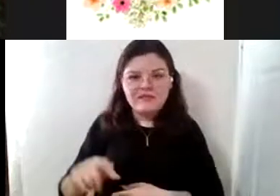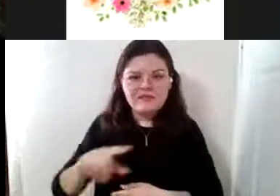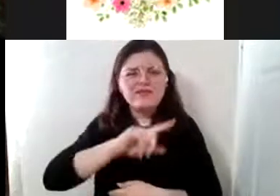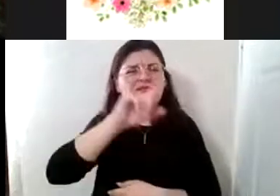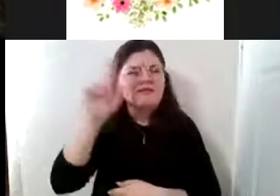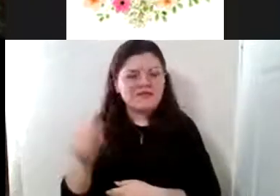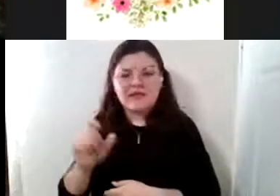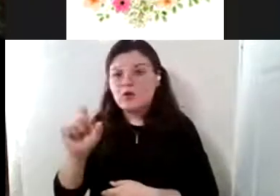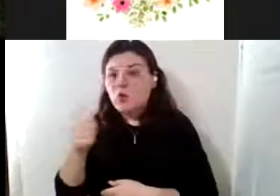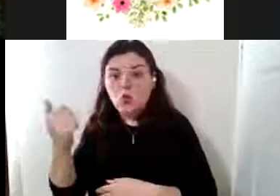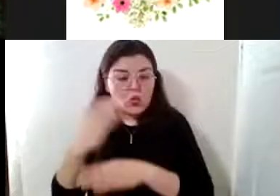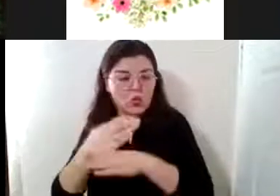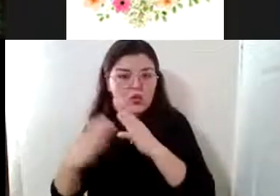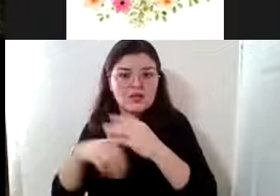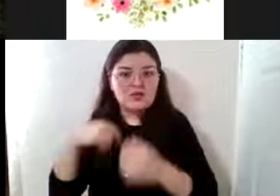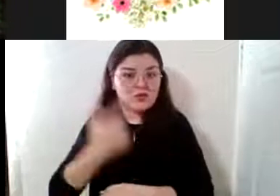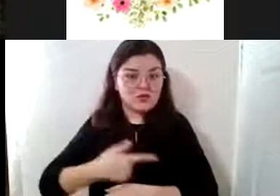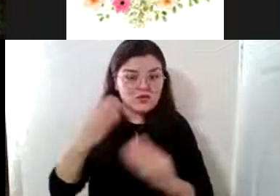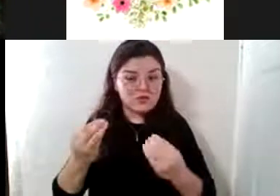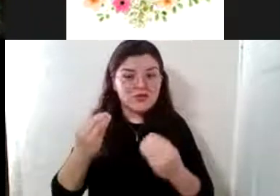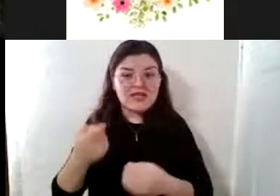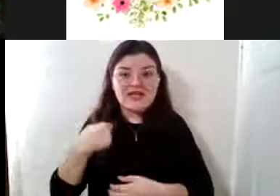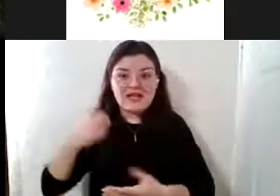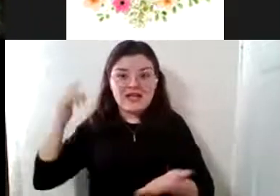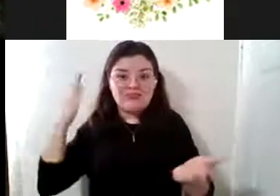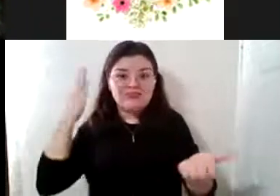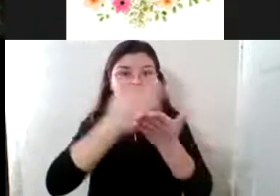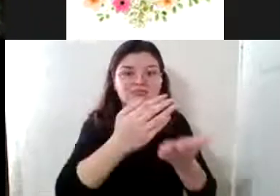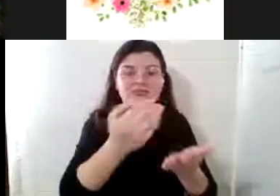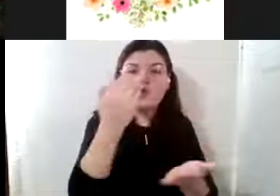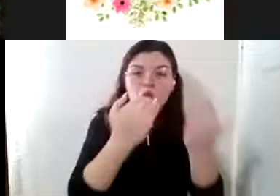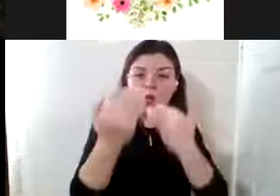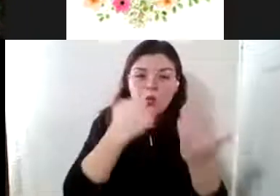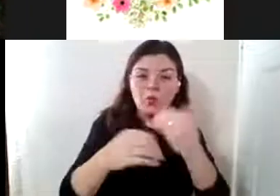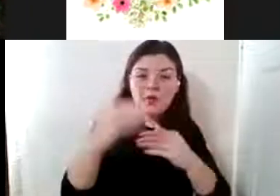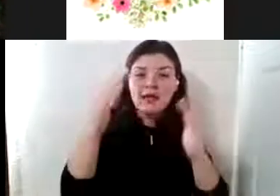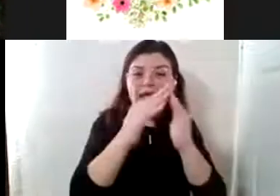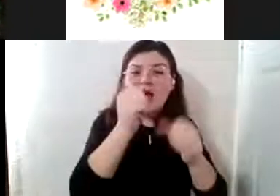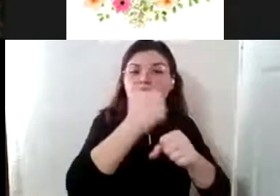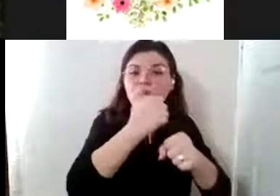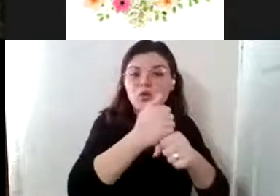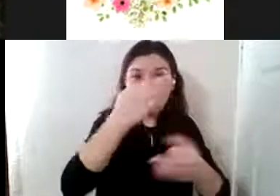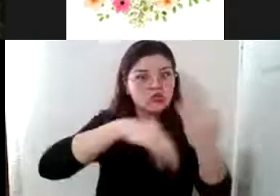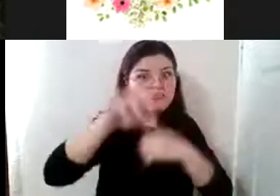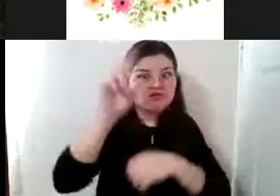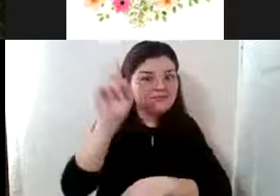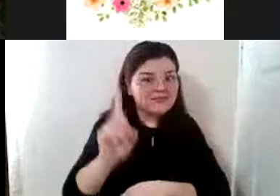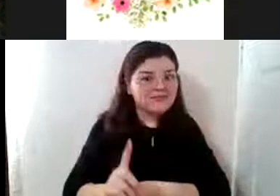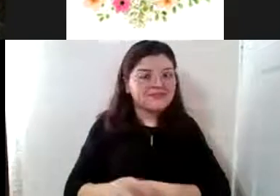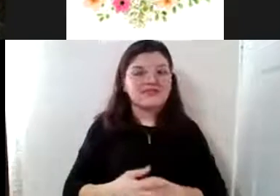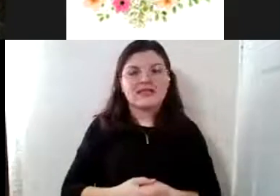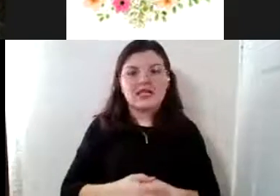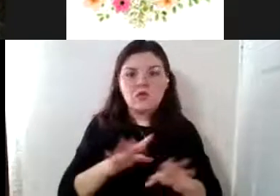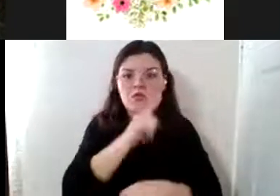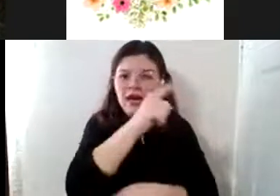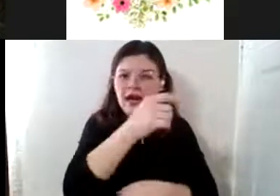que le fascina a Estela es ir a comer a casa de los abuelos todos los domingos, porque su abuela siempre le